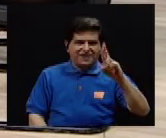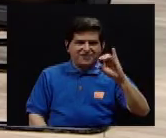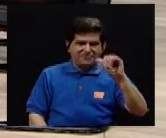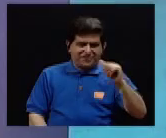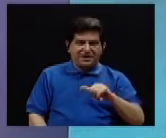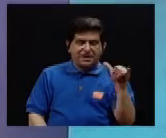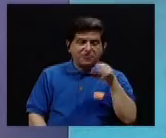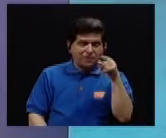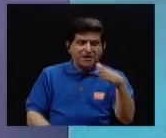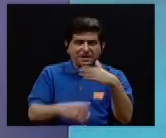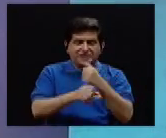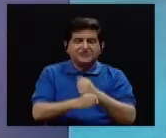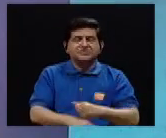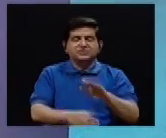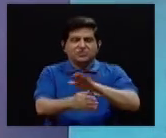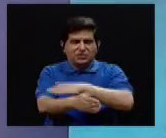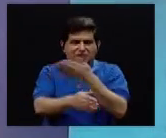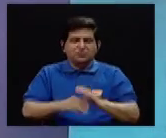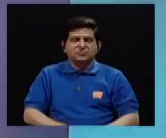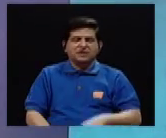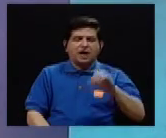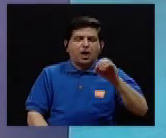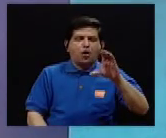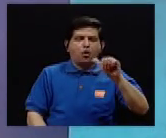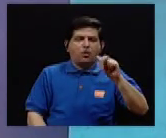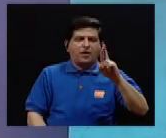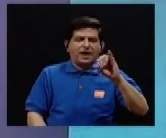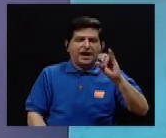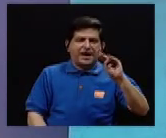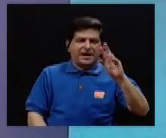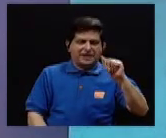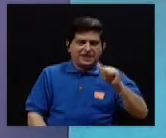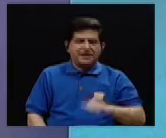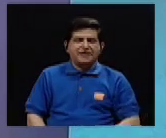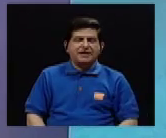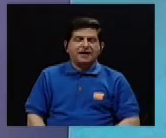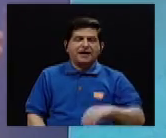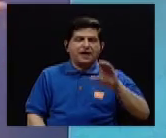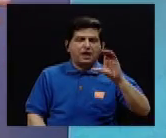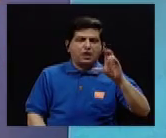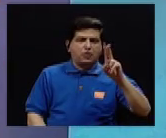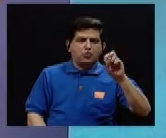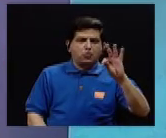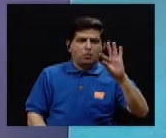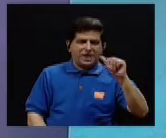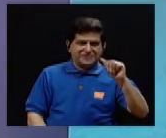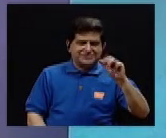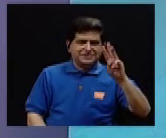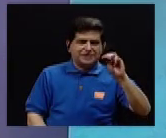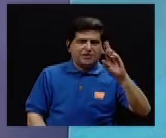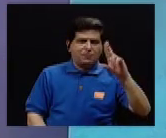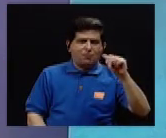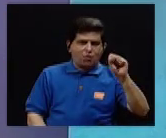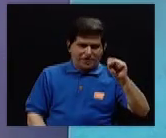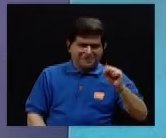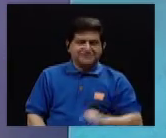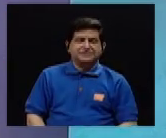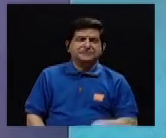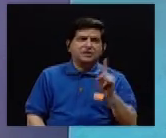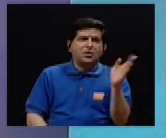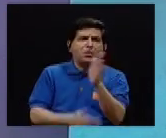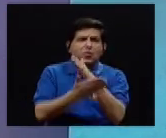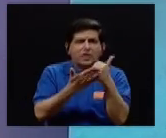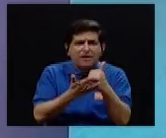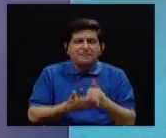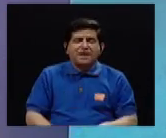también la música de la Ocarina de Cuesta de Mores. No siempre me puedo dar ese lujo, claro, ¿verdad? Siempre hay que buscar una contraparte